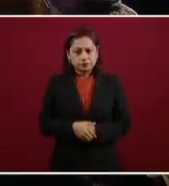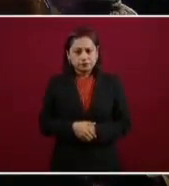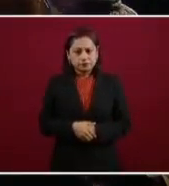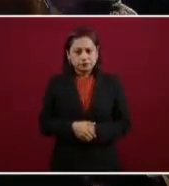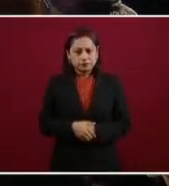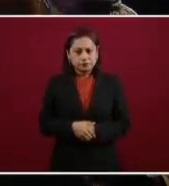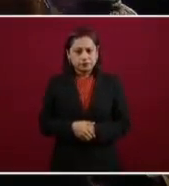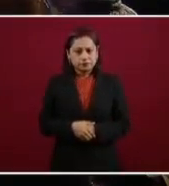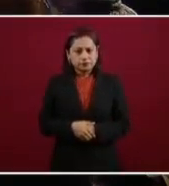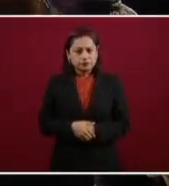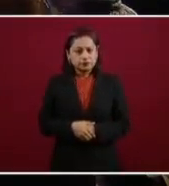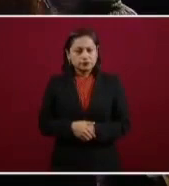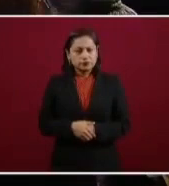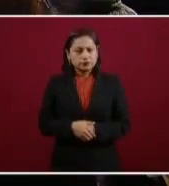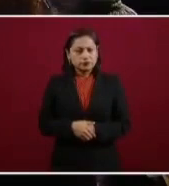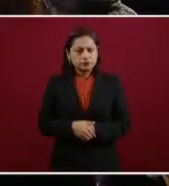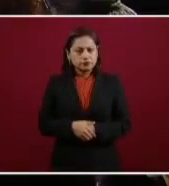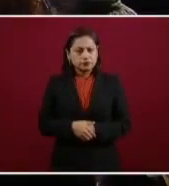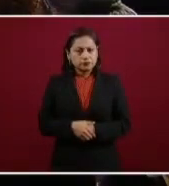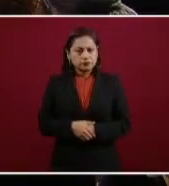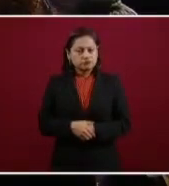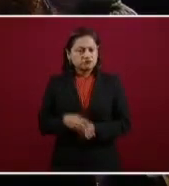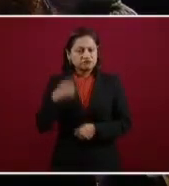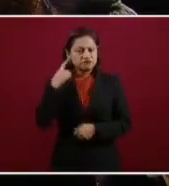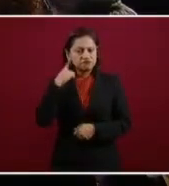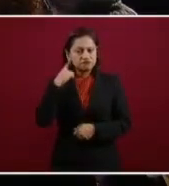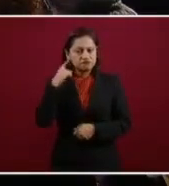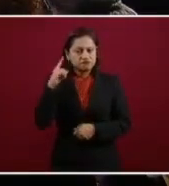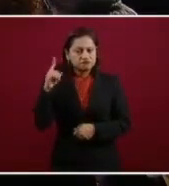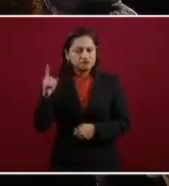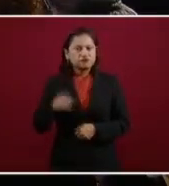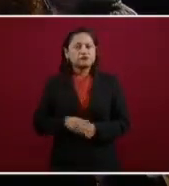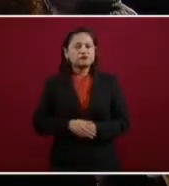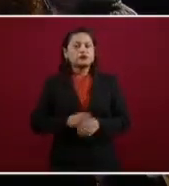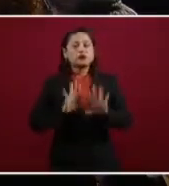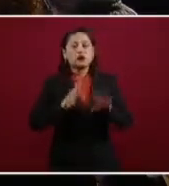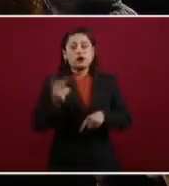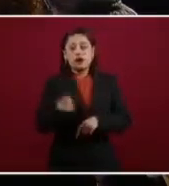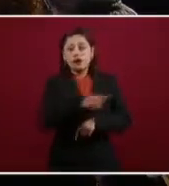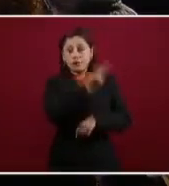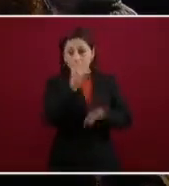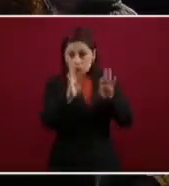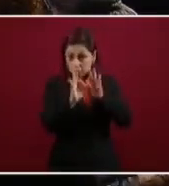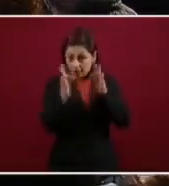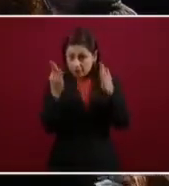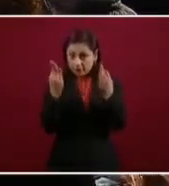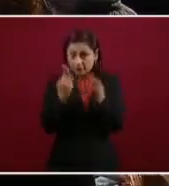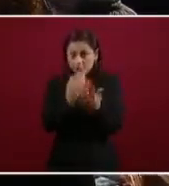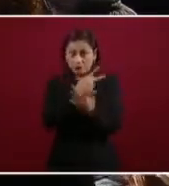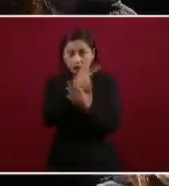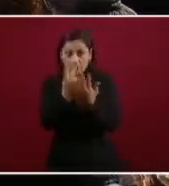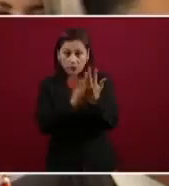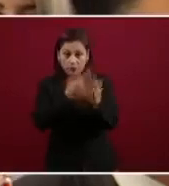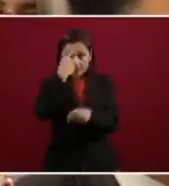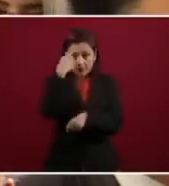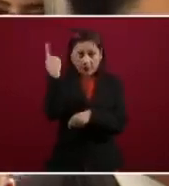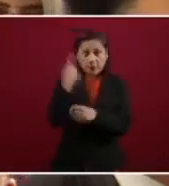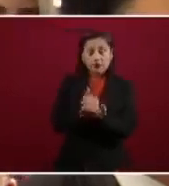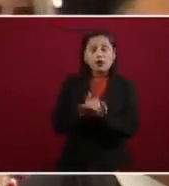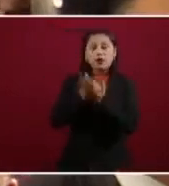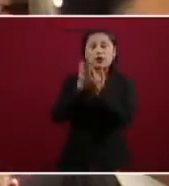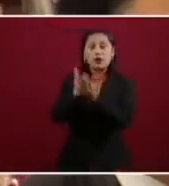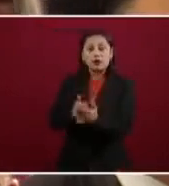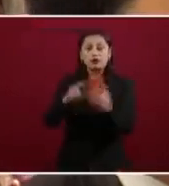pero con un plan emergente de reactivación económica que contemple o minimice el costo de acuse por región